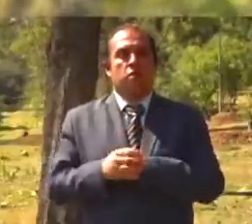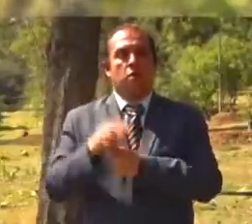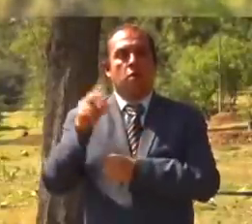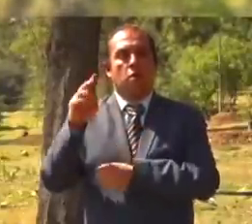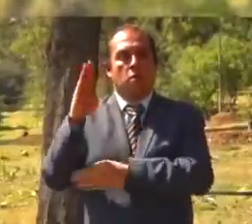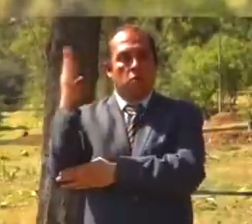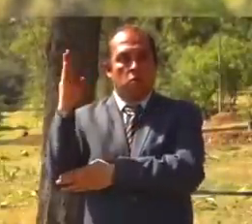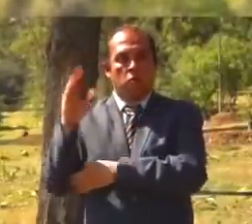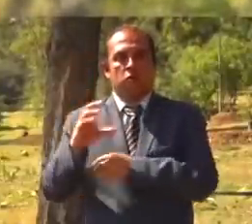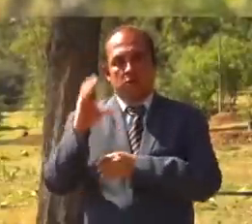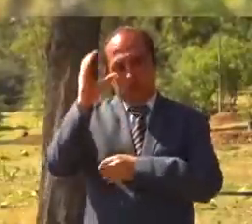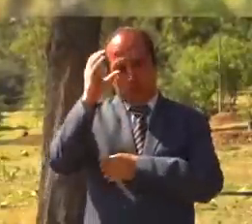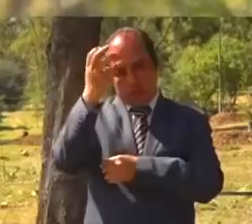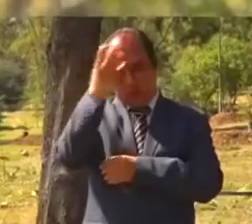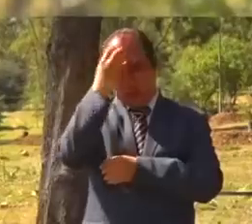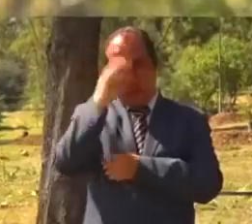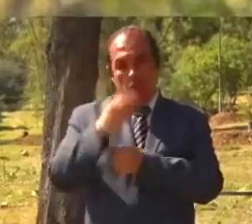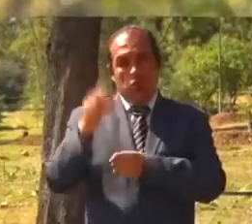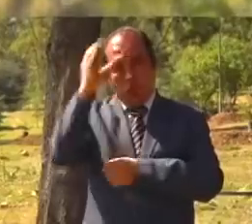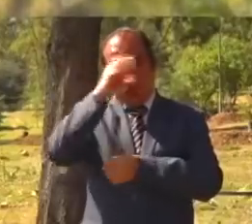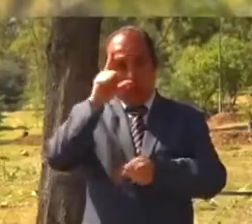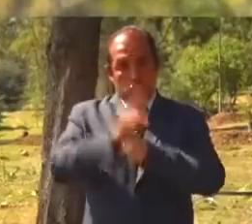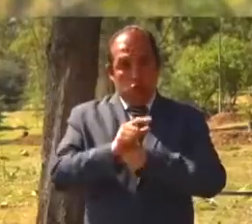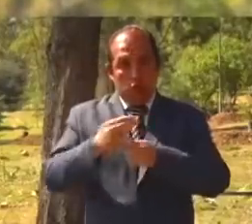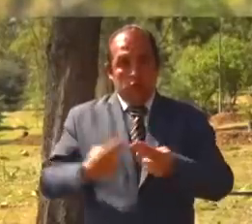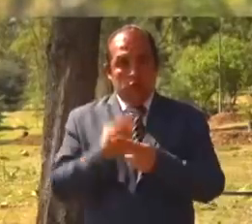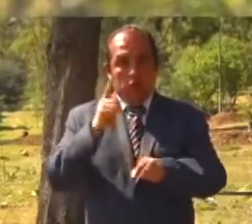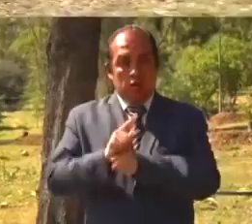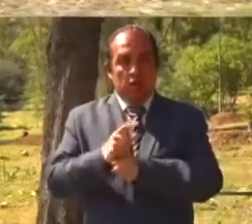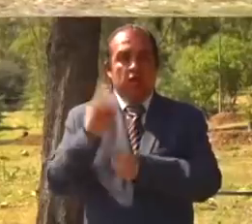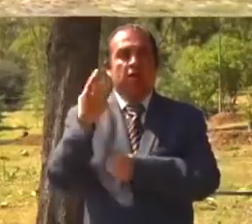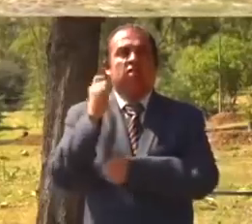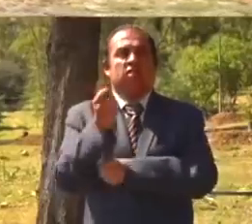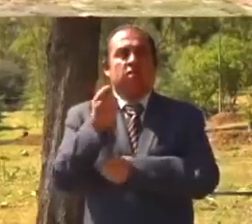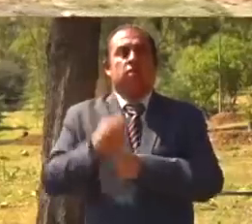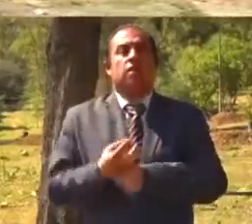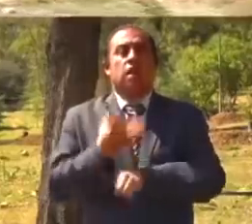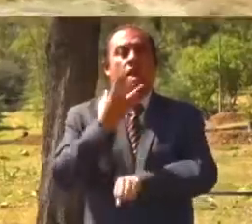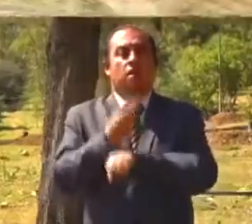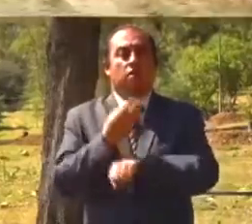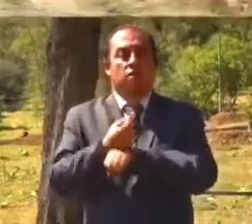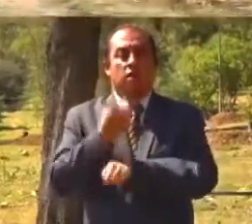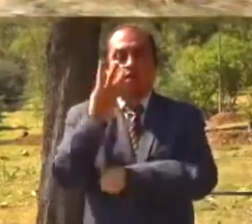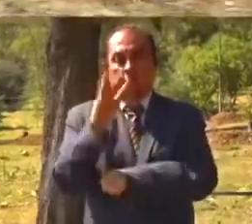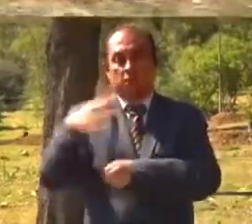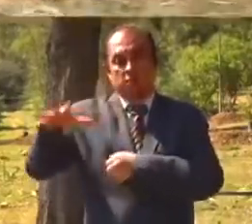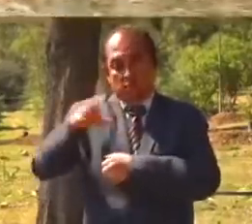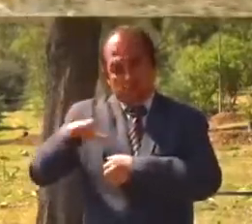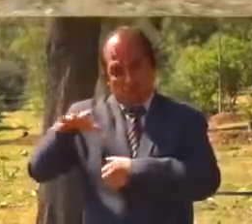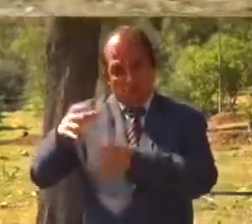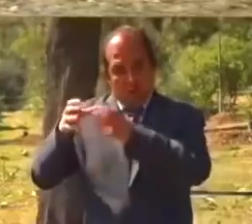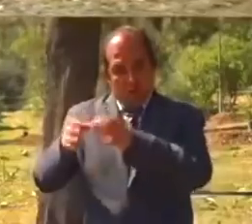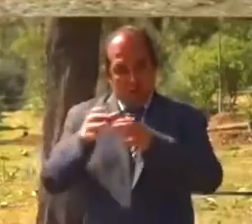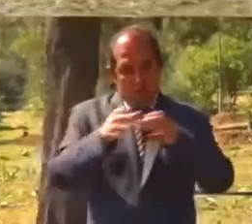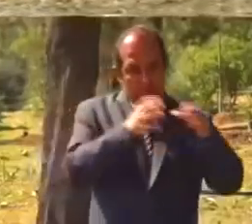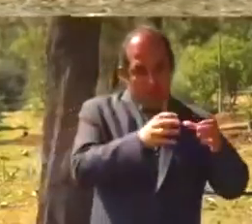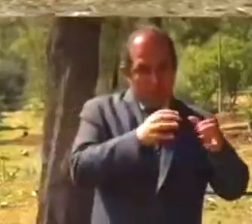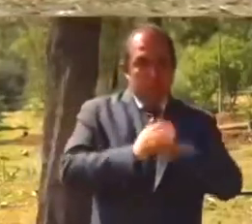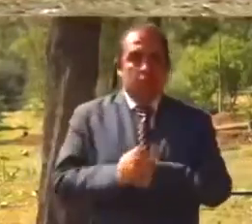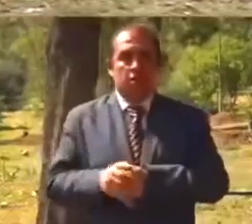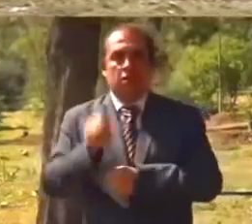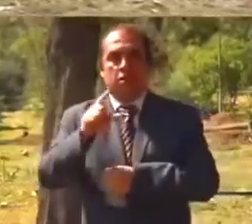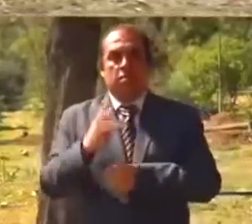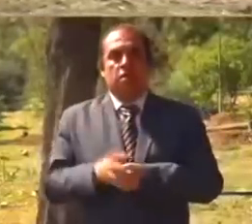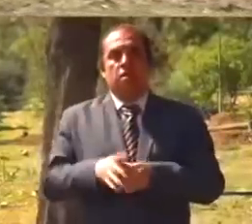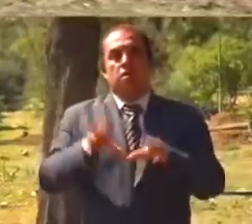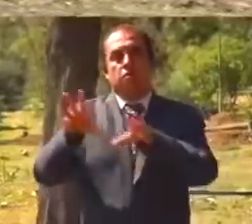que implica la restauración de 3 secciones del Bosque de Chapultepec y además la incorporación de la